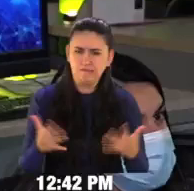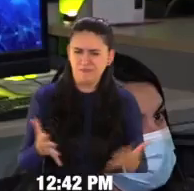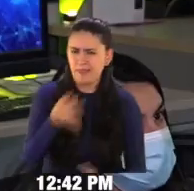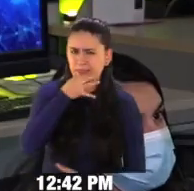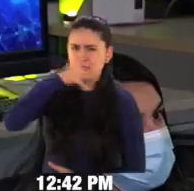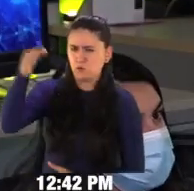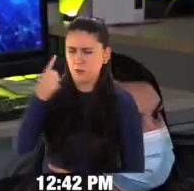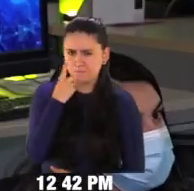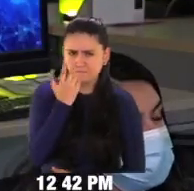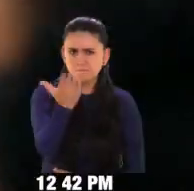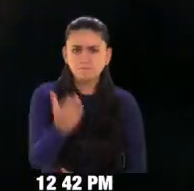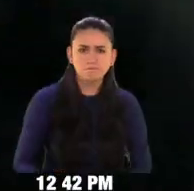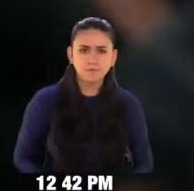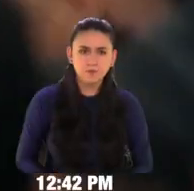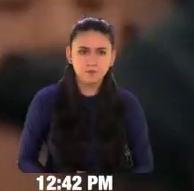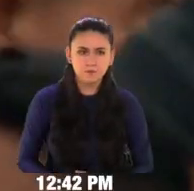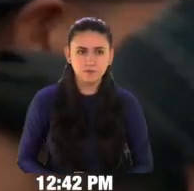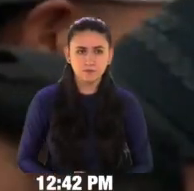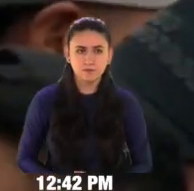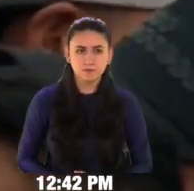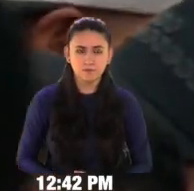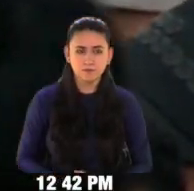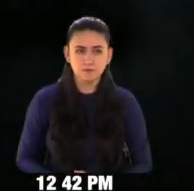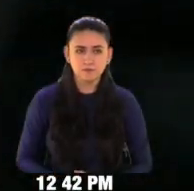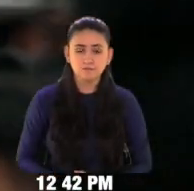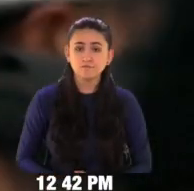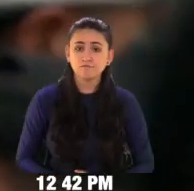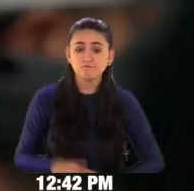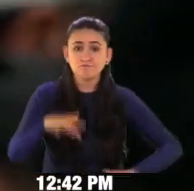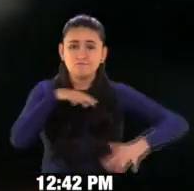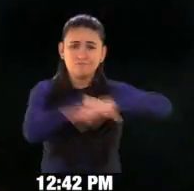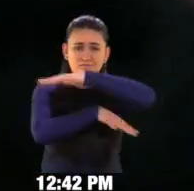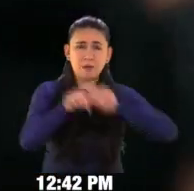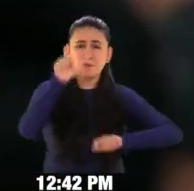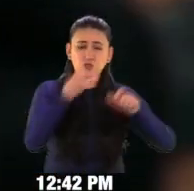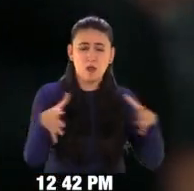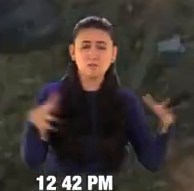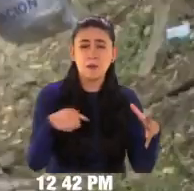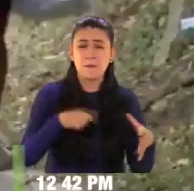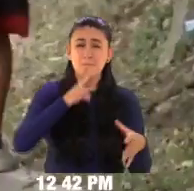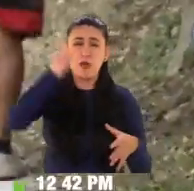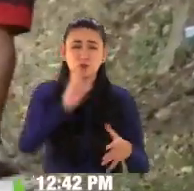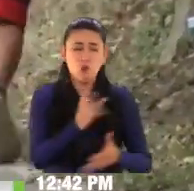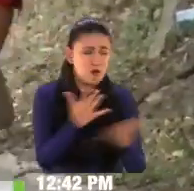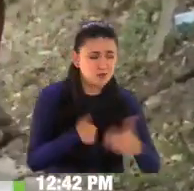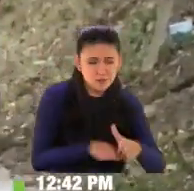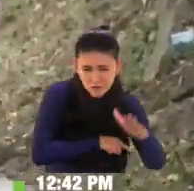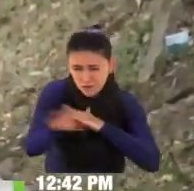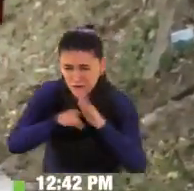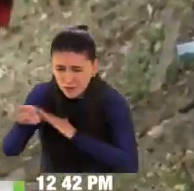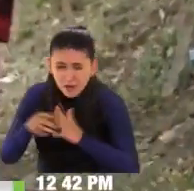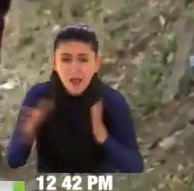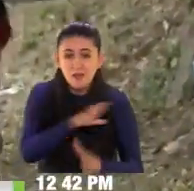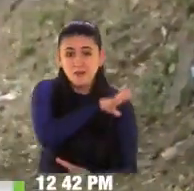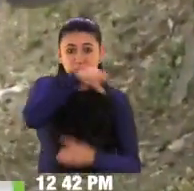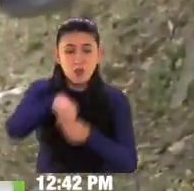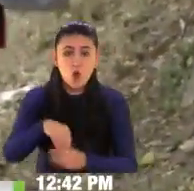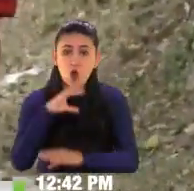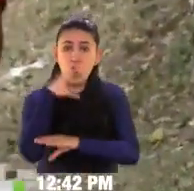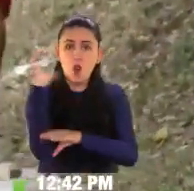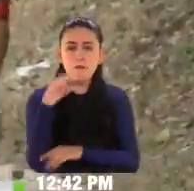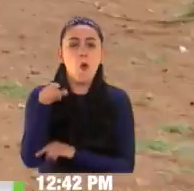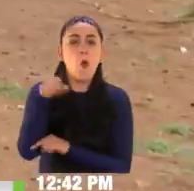relaciones sexuales a cambio de 3.000 o 4.000 pesos, a cambio de comida o vivienda con depravados, verdaderos